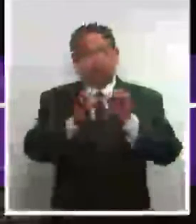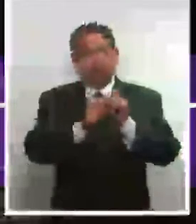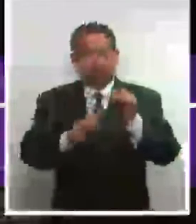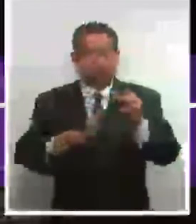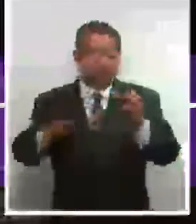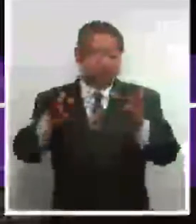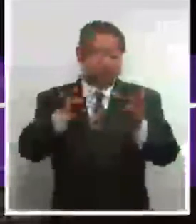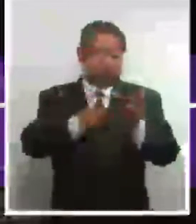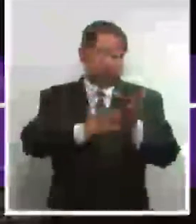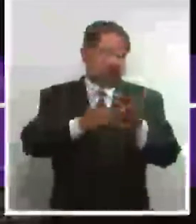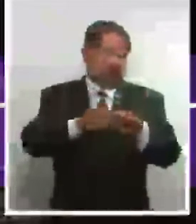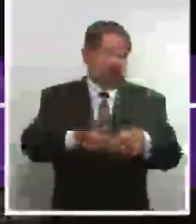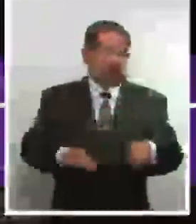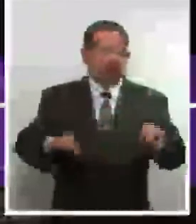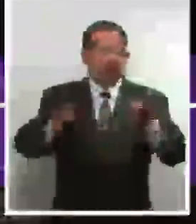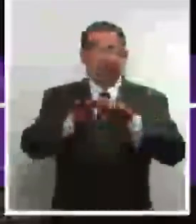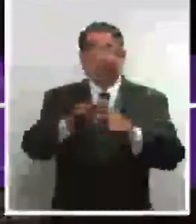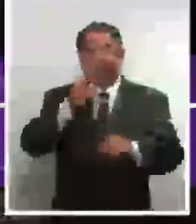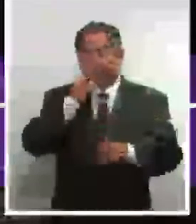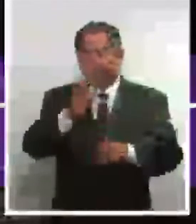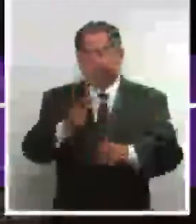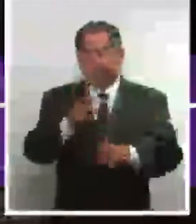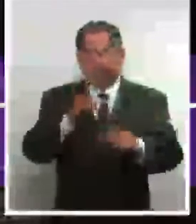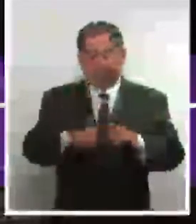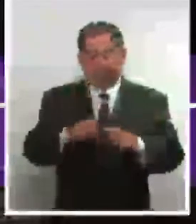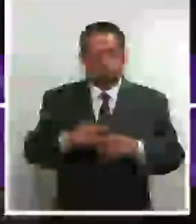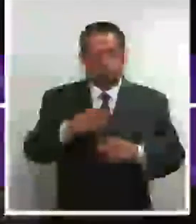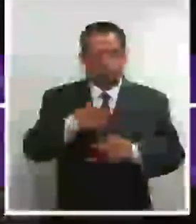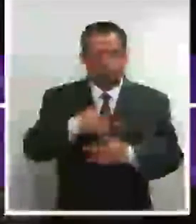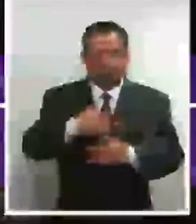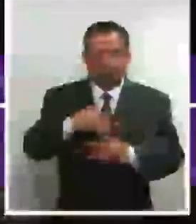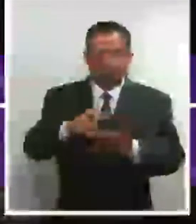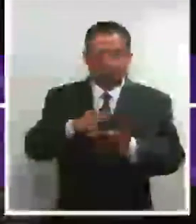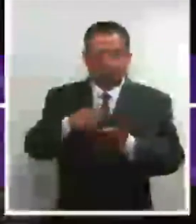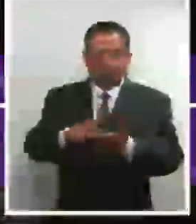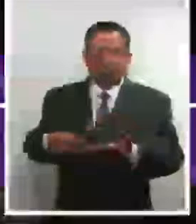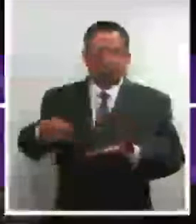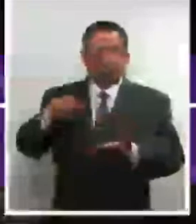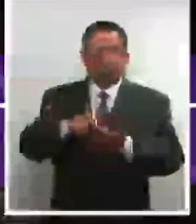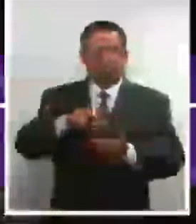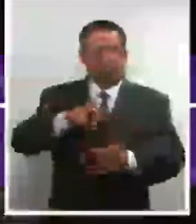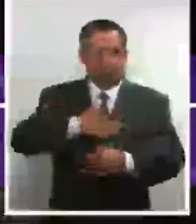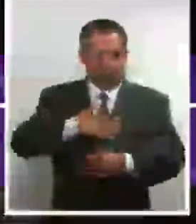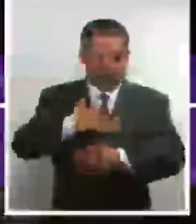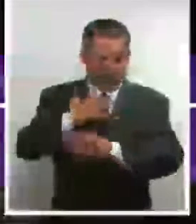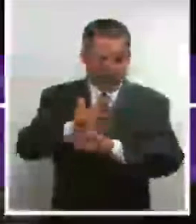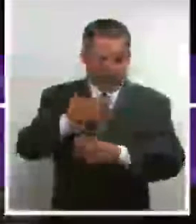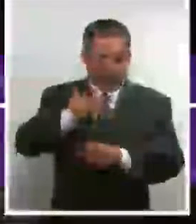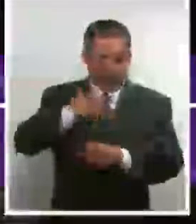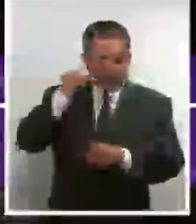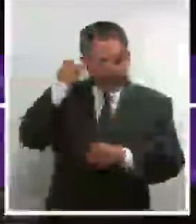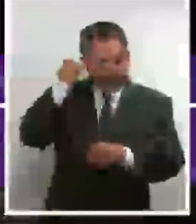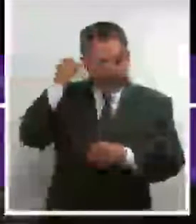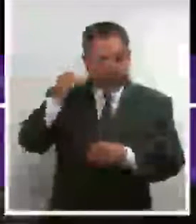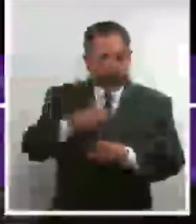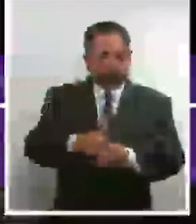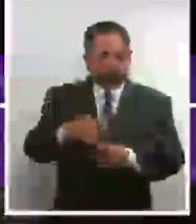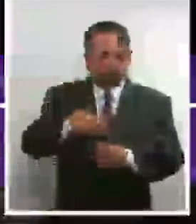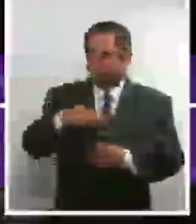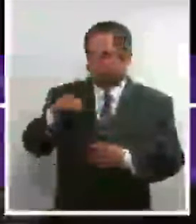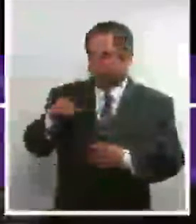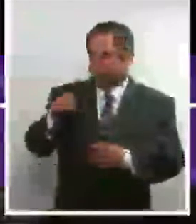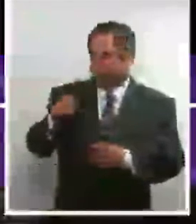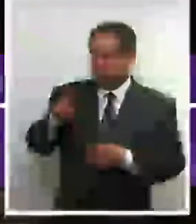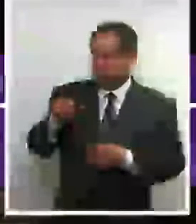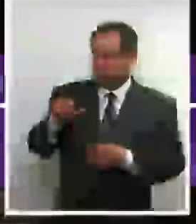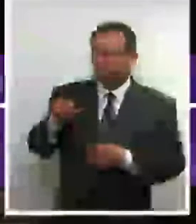Constitución. Quiero decir que hablo aquí, como todas las veces, a nombre propio. En